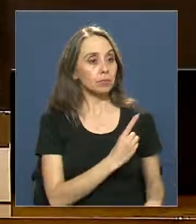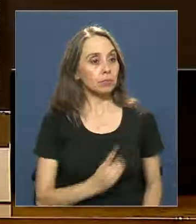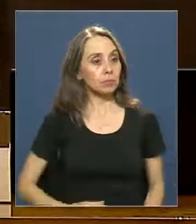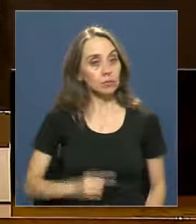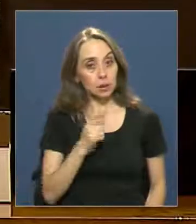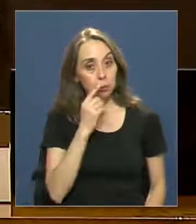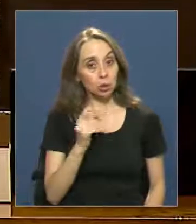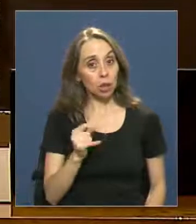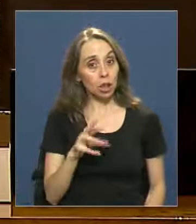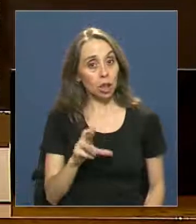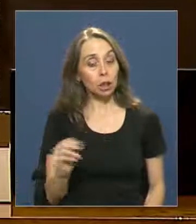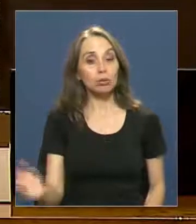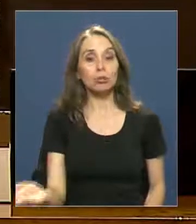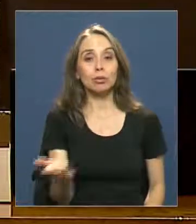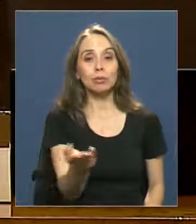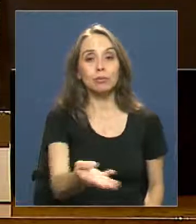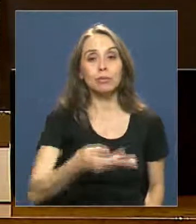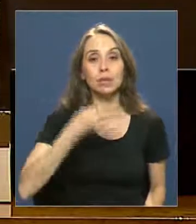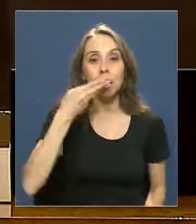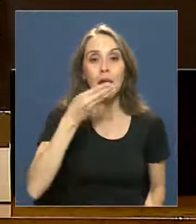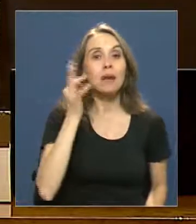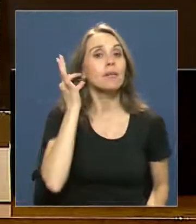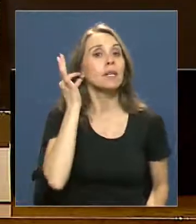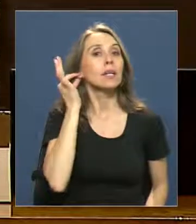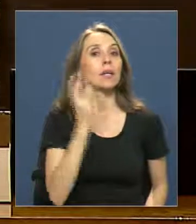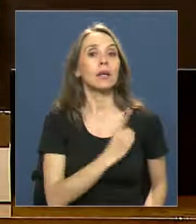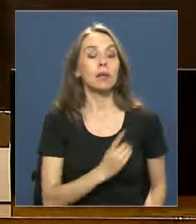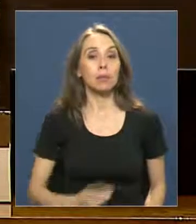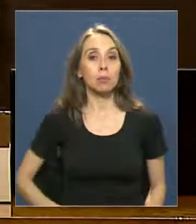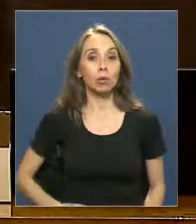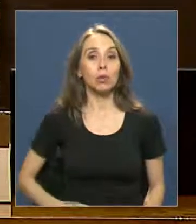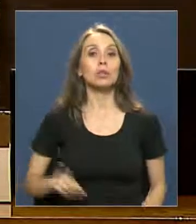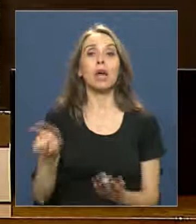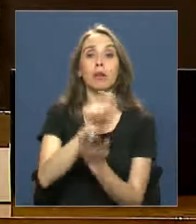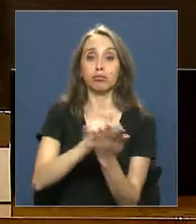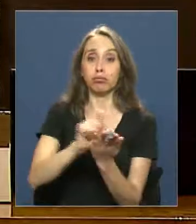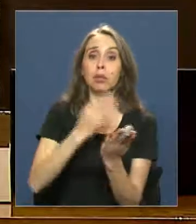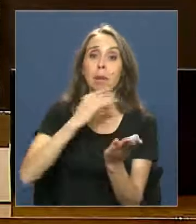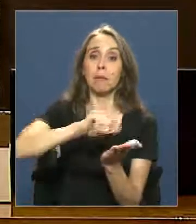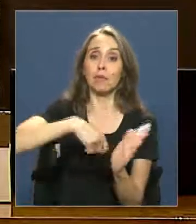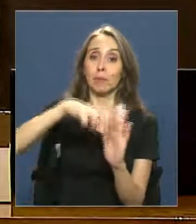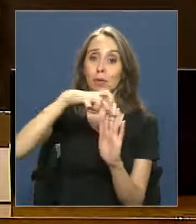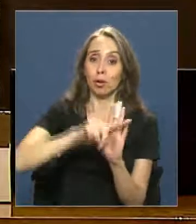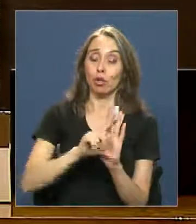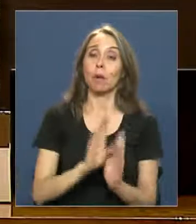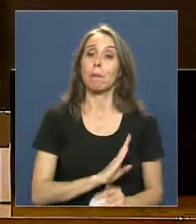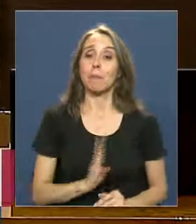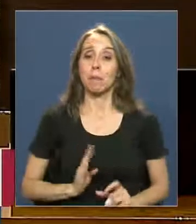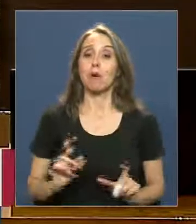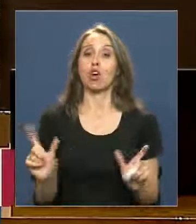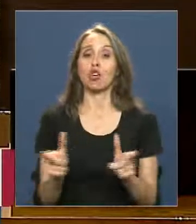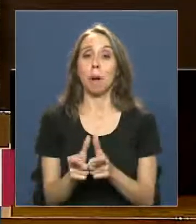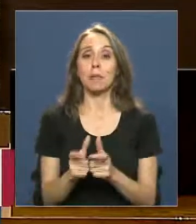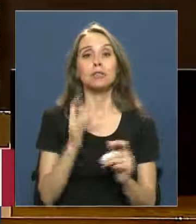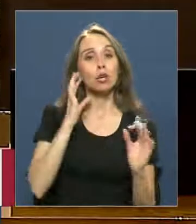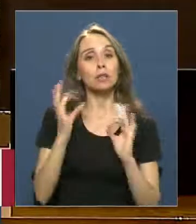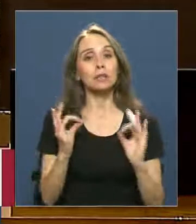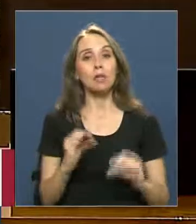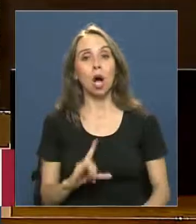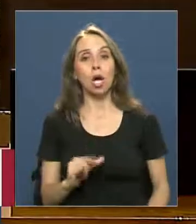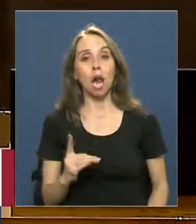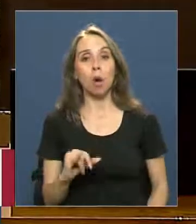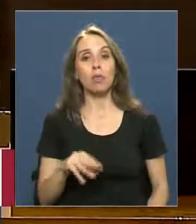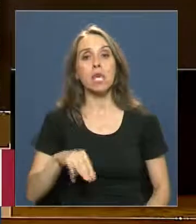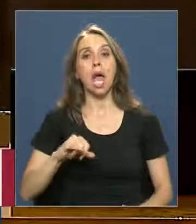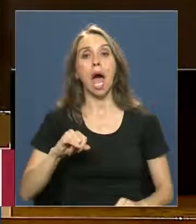De inmediato le entrego el uso de la palabra a la diputada, autora también de este proyecto, integrante de la comisión, señora Claudia Mix.